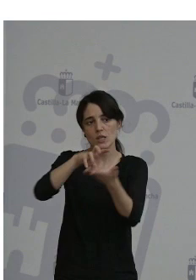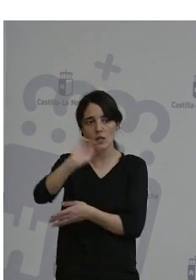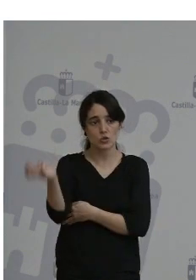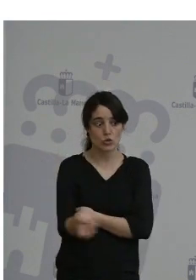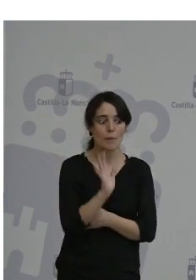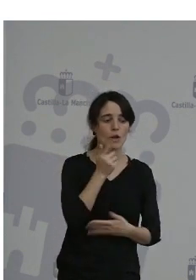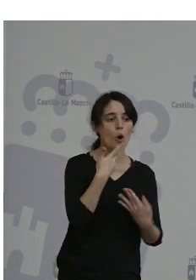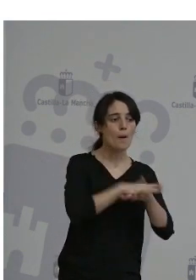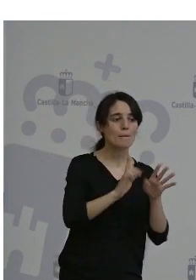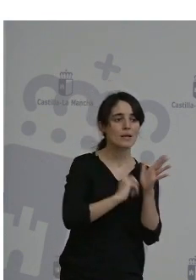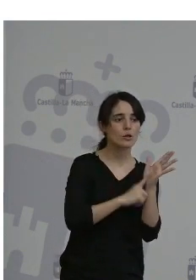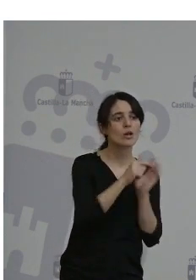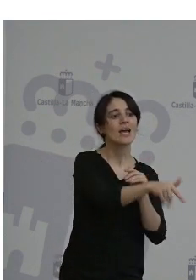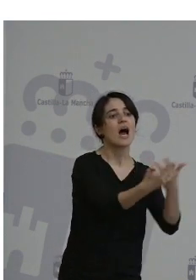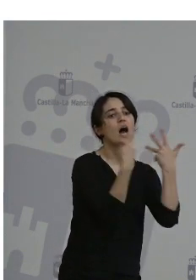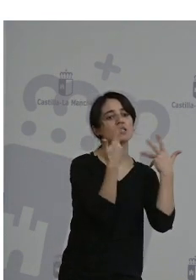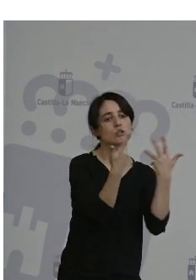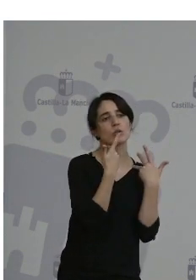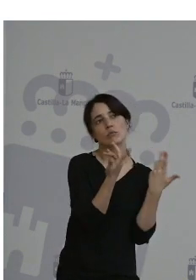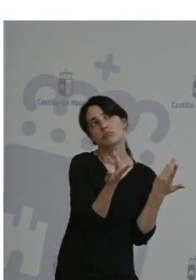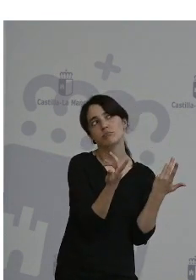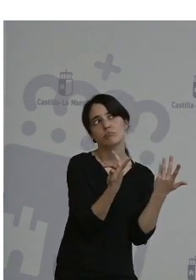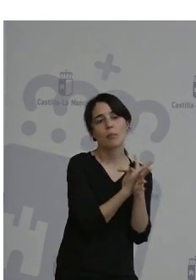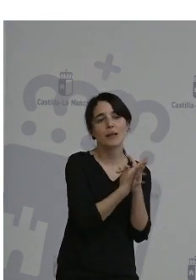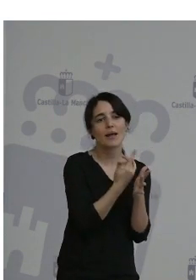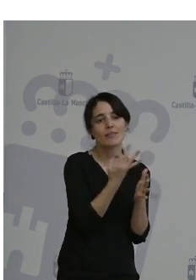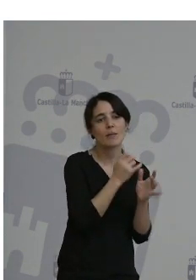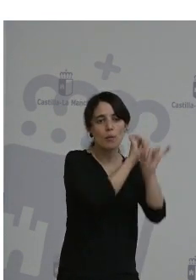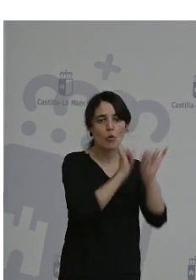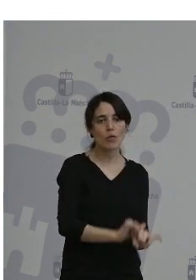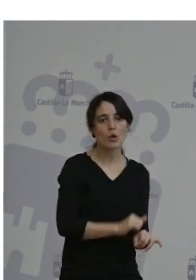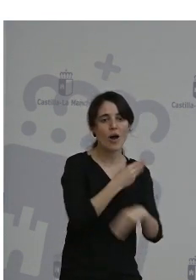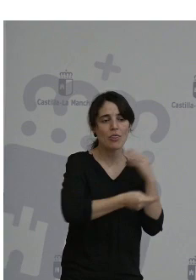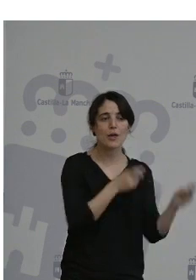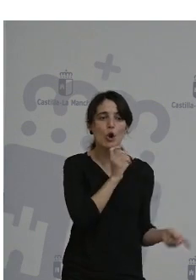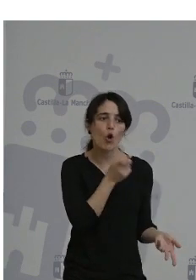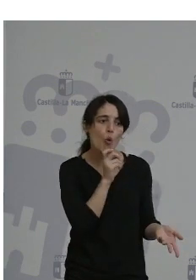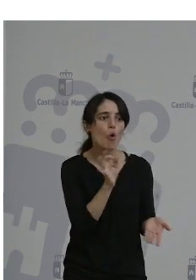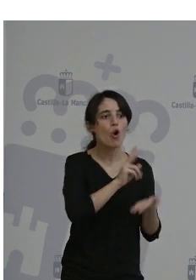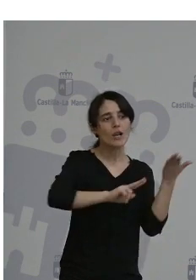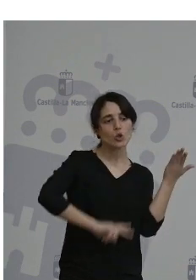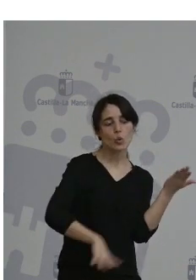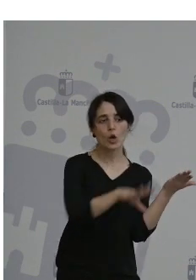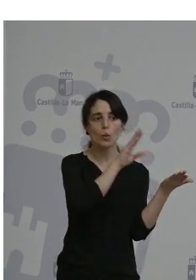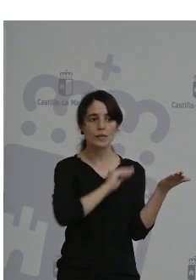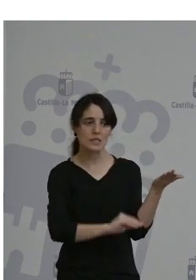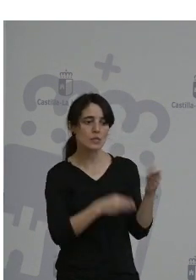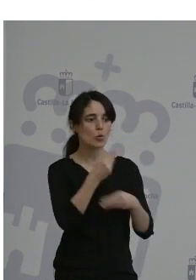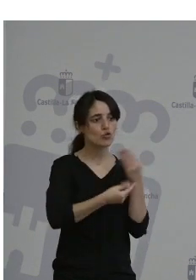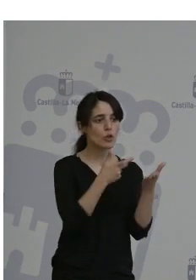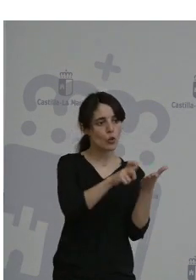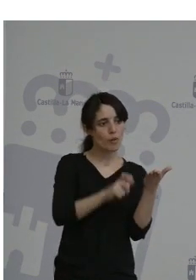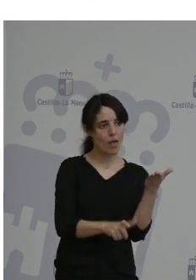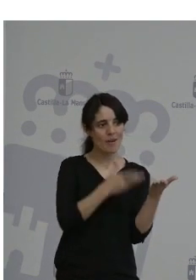ha asesorado cómo debería ser el modelo de examen, lectura comprensible, palabras fáciles de entender, letra en la Real